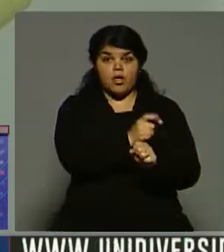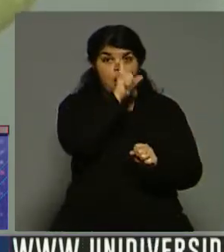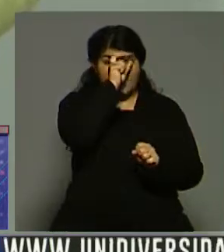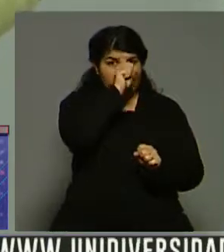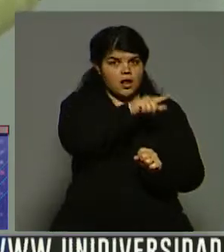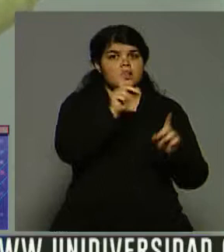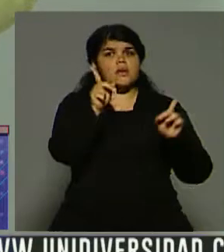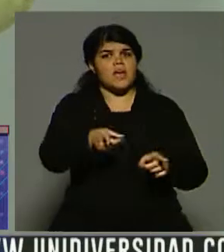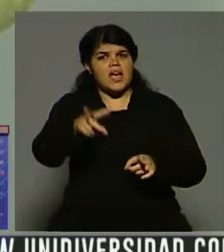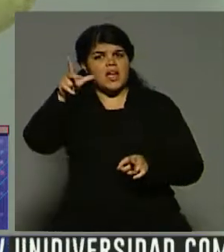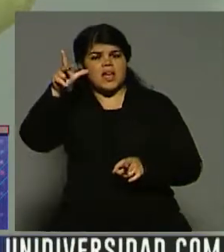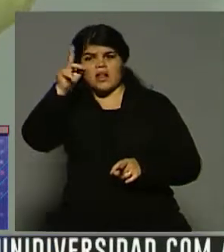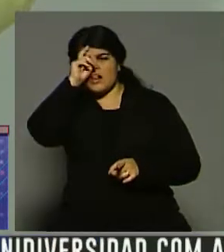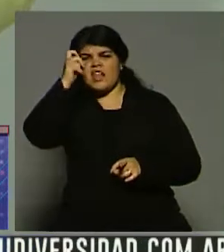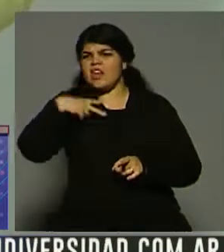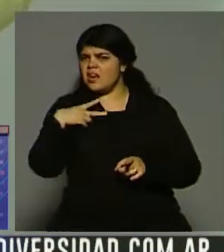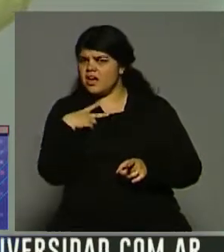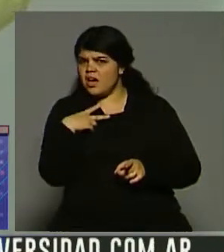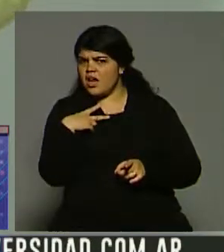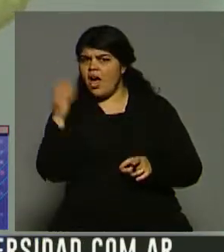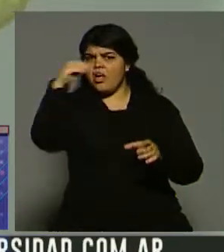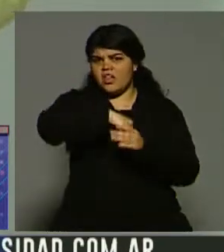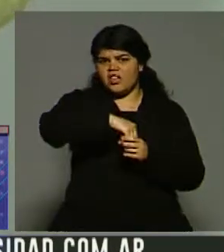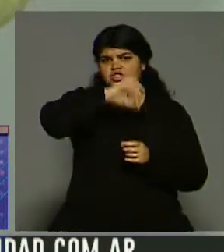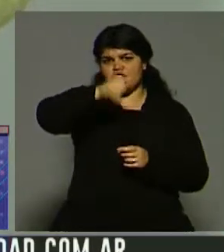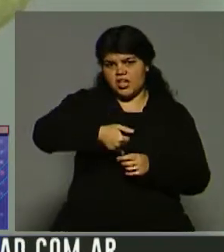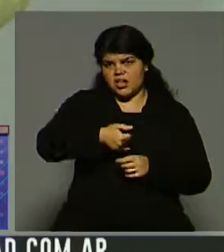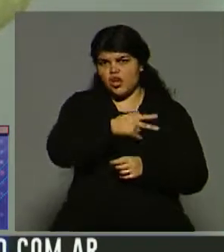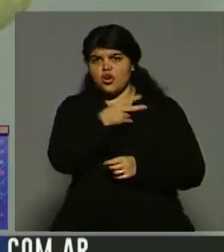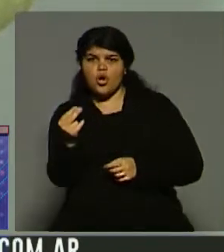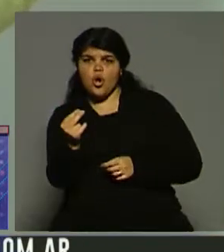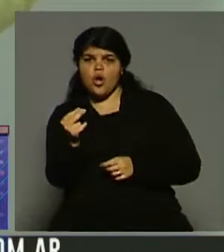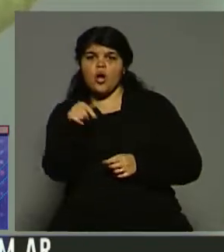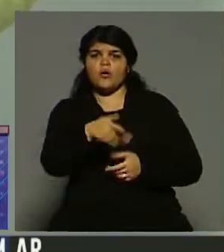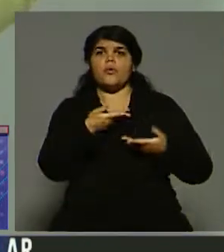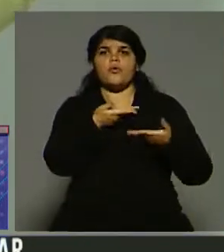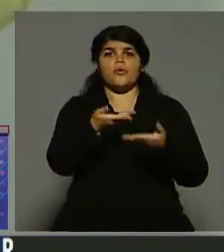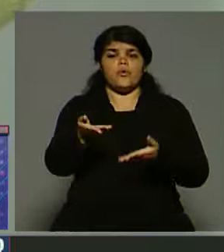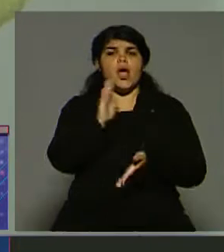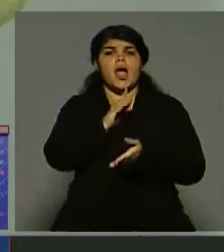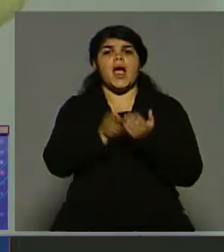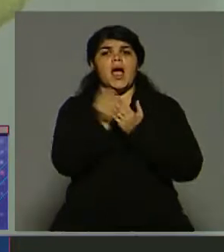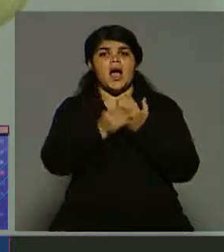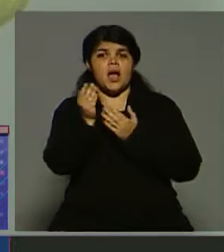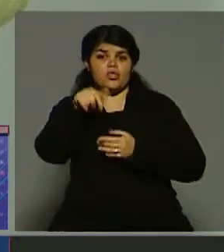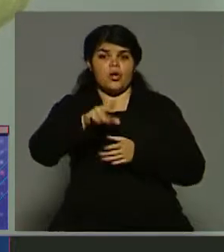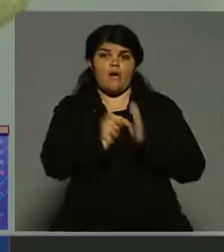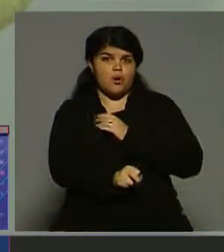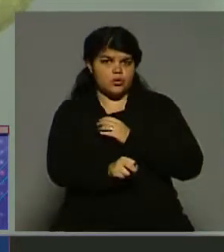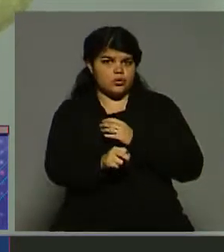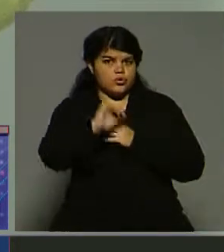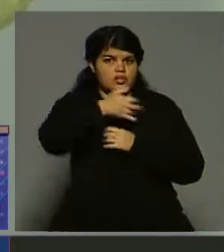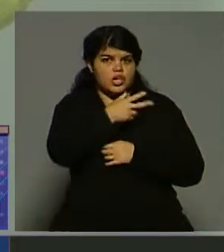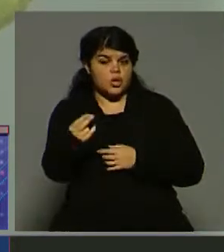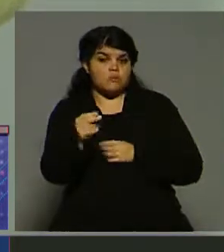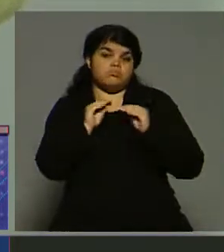en el debate, si las clínicas entran dentro de quienes deben de algún modo solventar los gastos en cuanto a esta práctica. Bueno, esto es lo que se